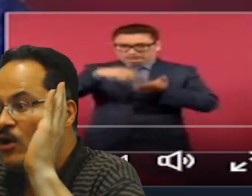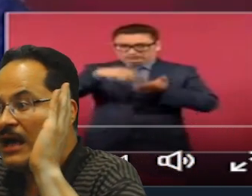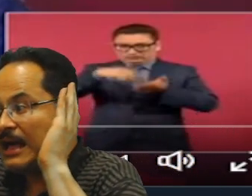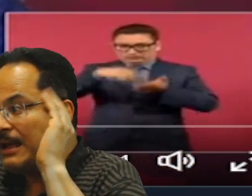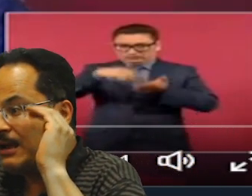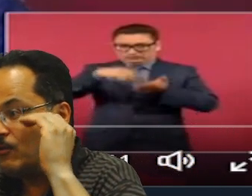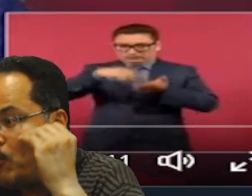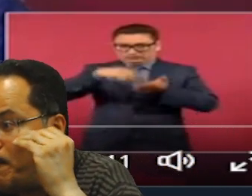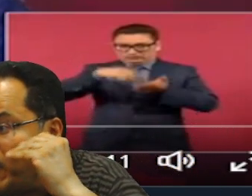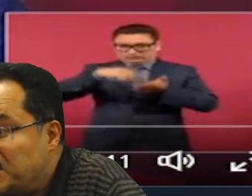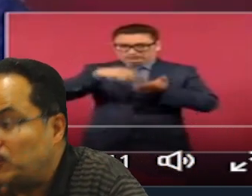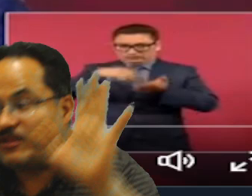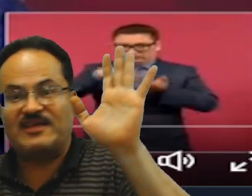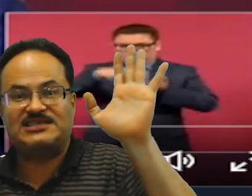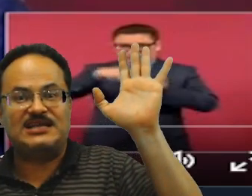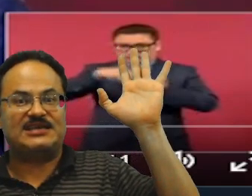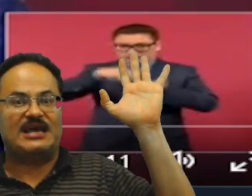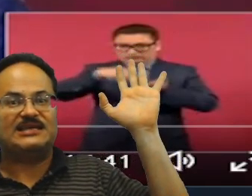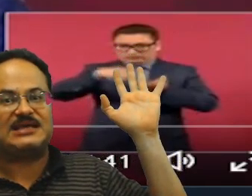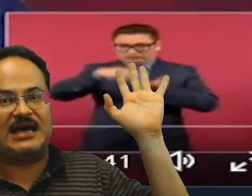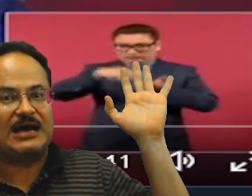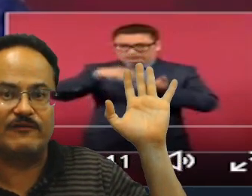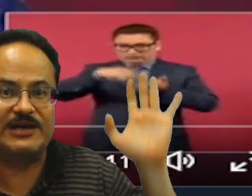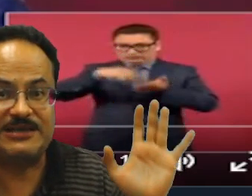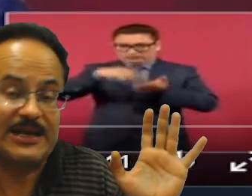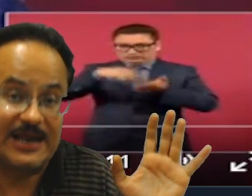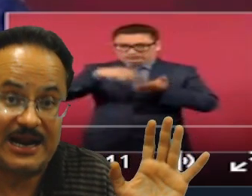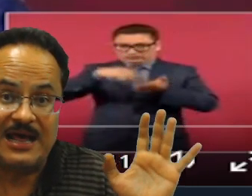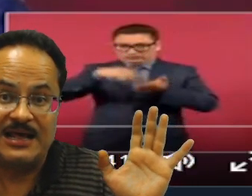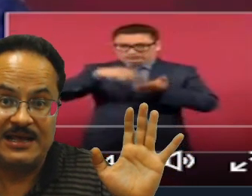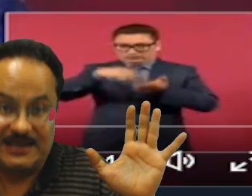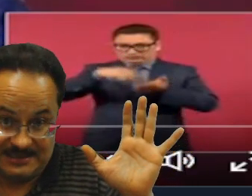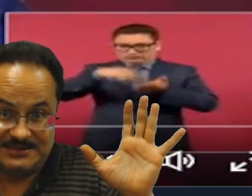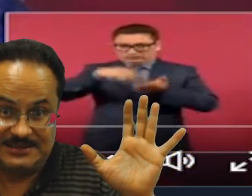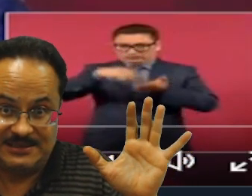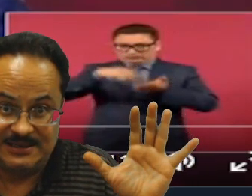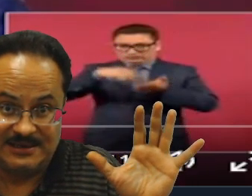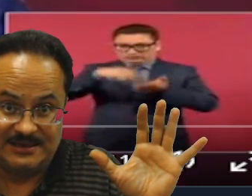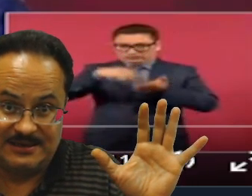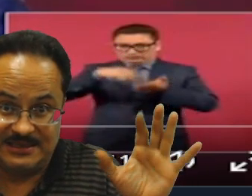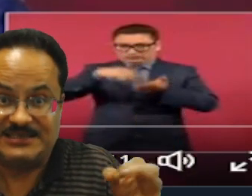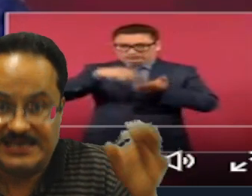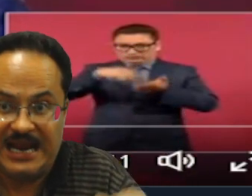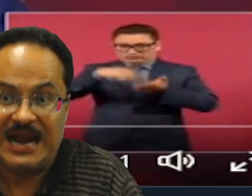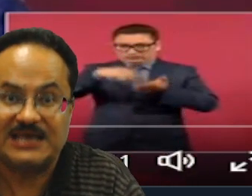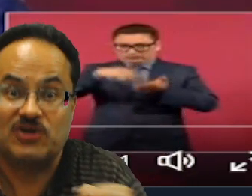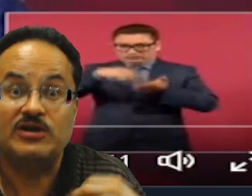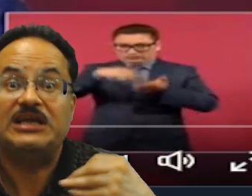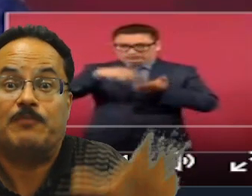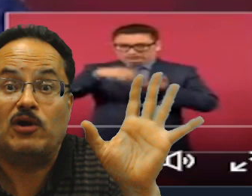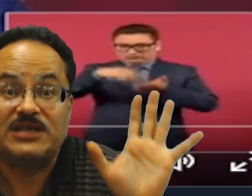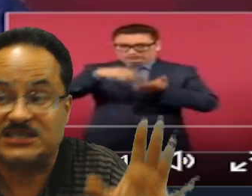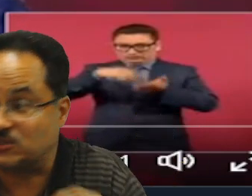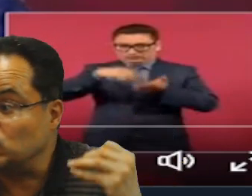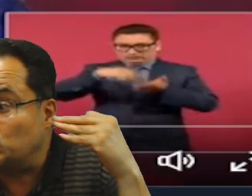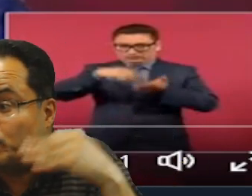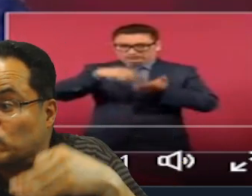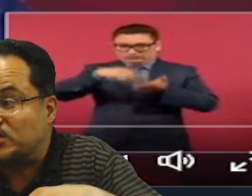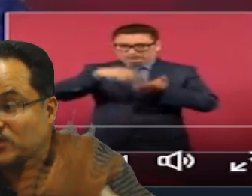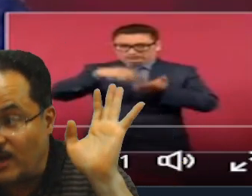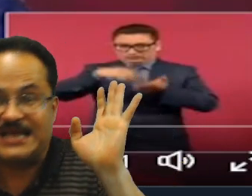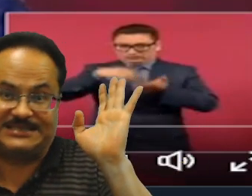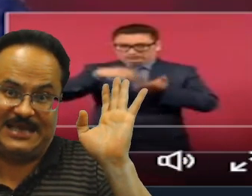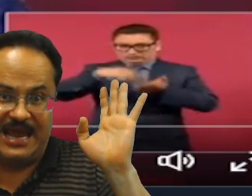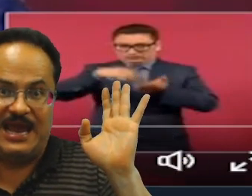tuvo un poquito de decencia en esta conferencia mañanera de señalar que son hipótesis son